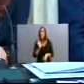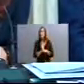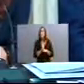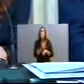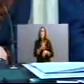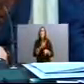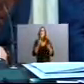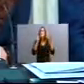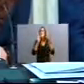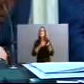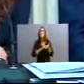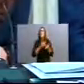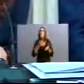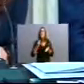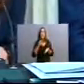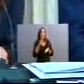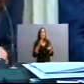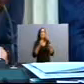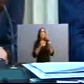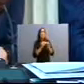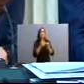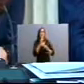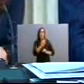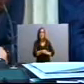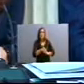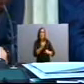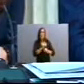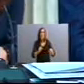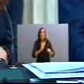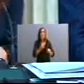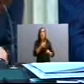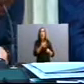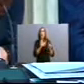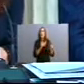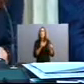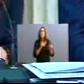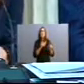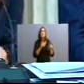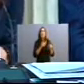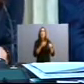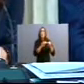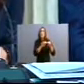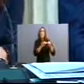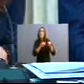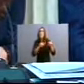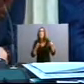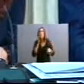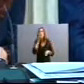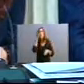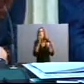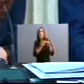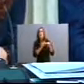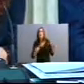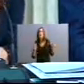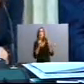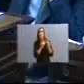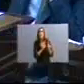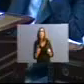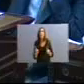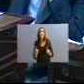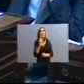inmovilizada desde hace muchísimos años por una cuestión muy elemental: sin tomar